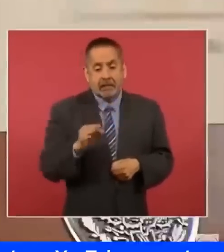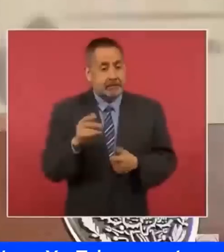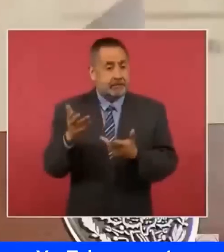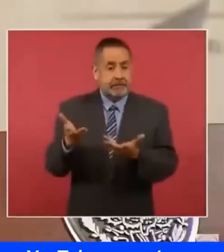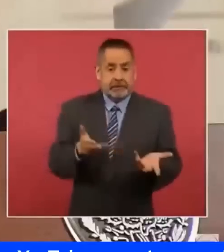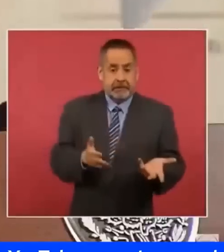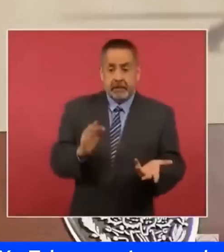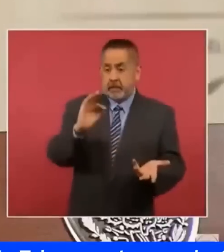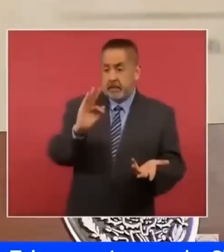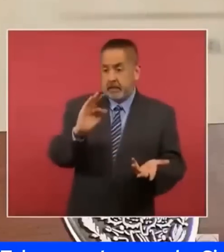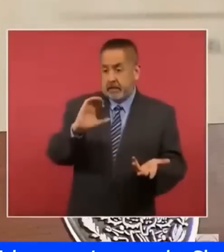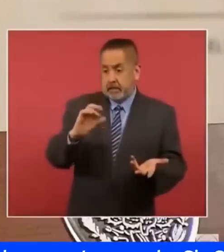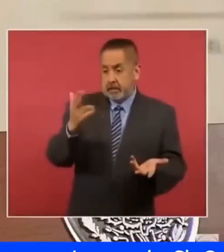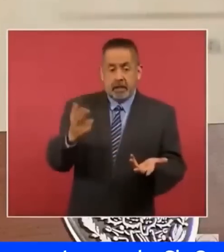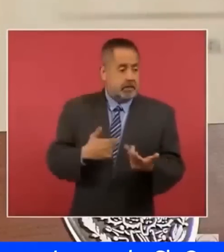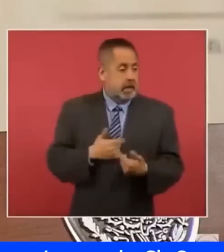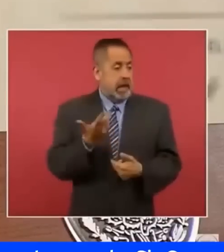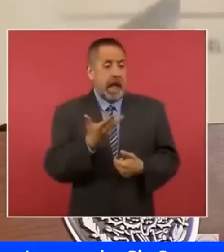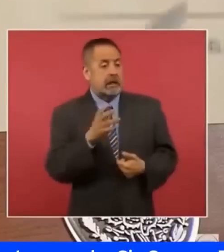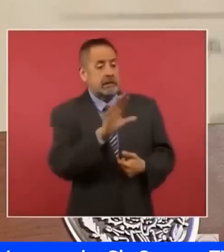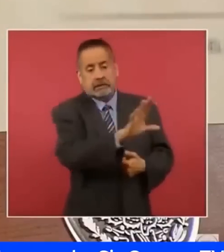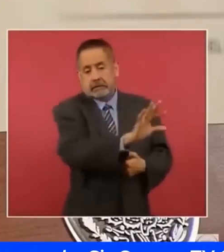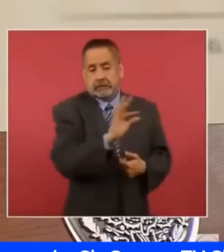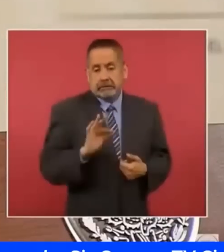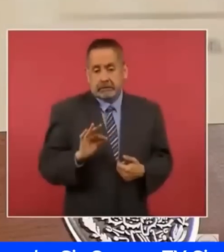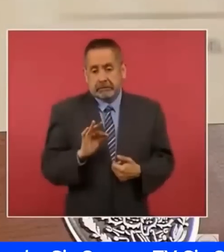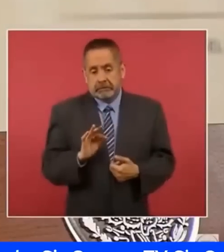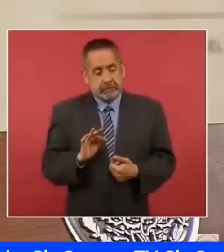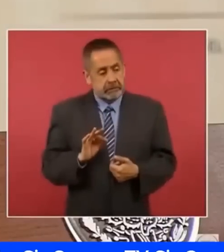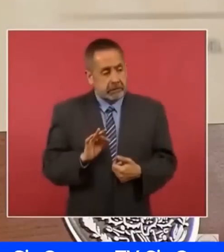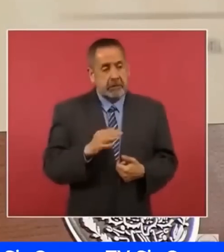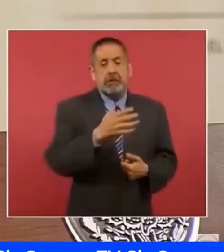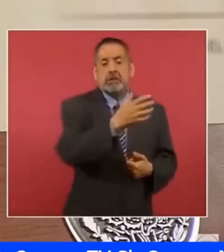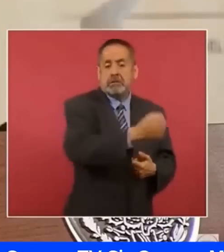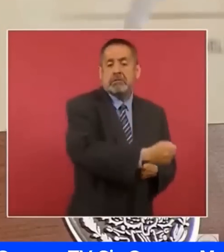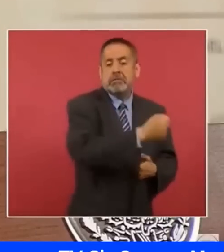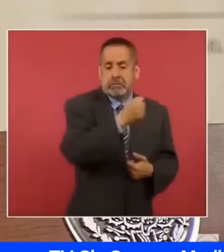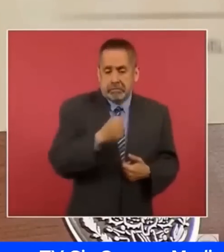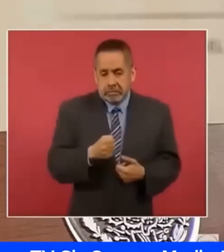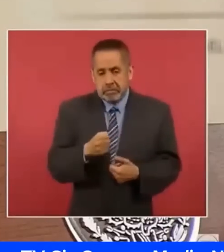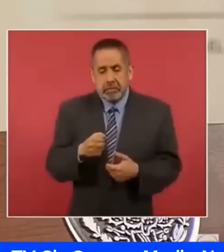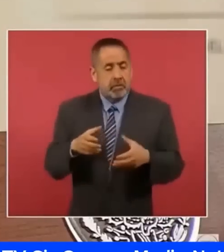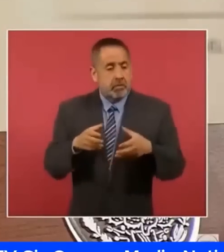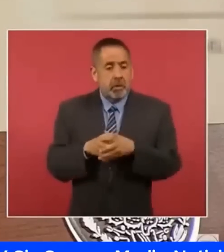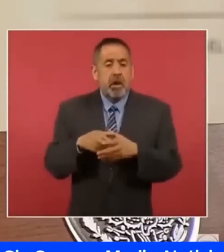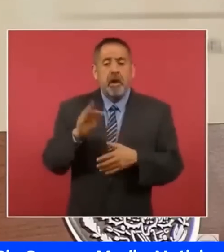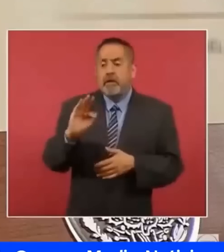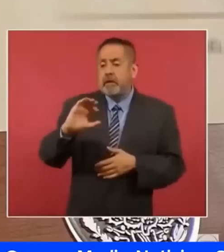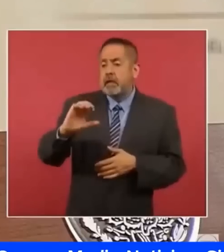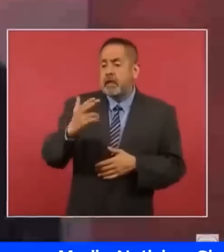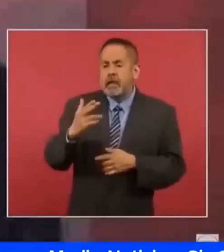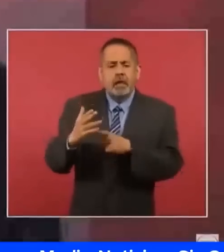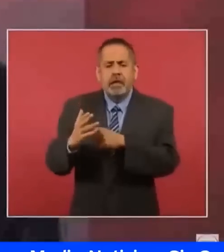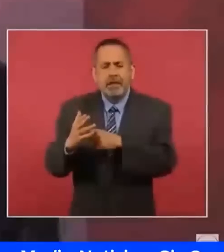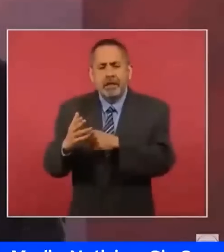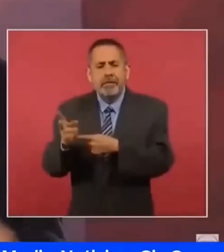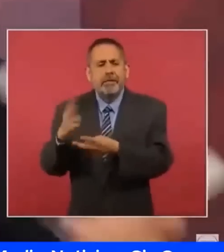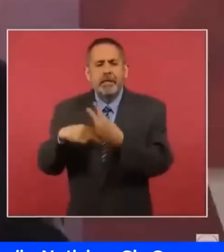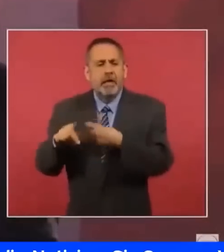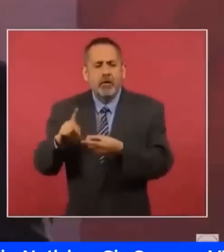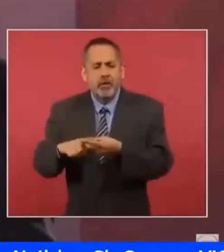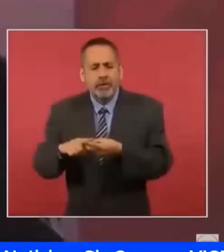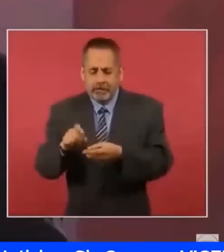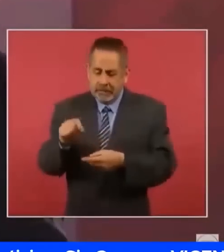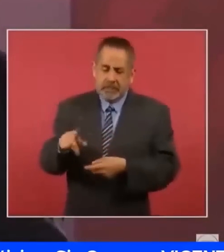Y Calderón pues también llegó al gobierno impulsado por el PAN. Pero